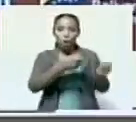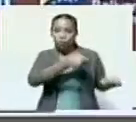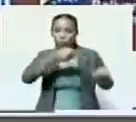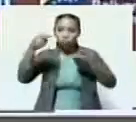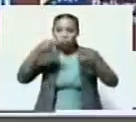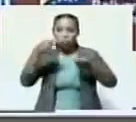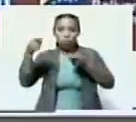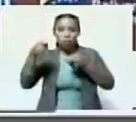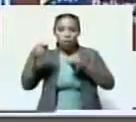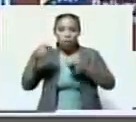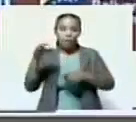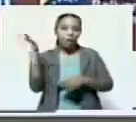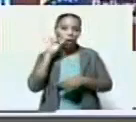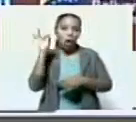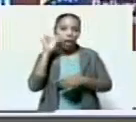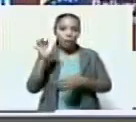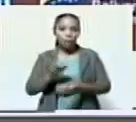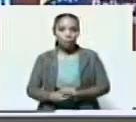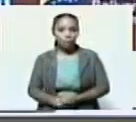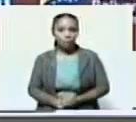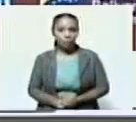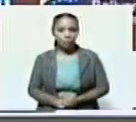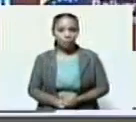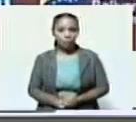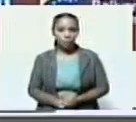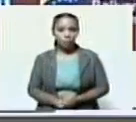exportación de cocaína.